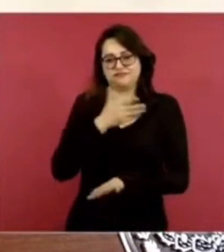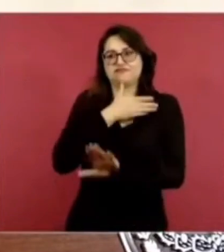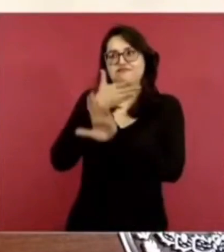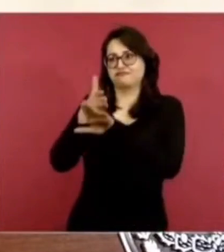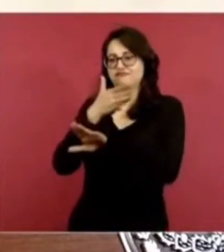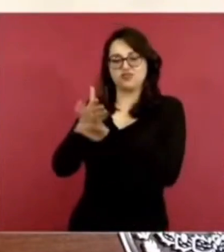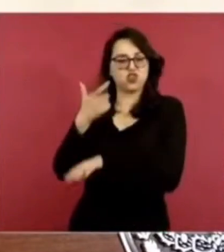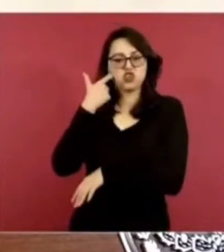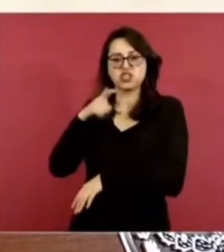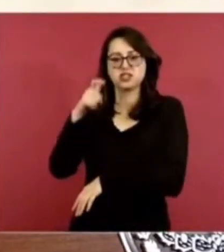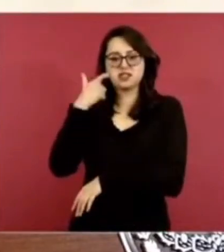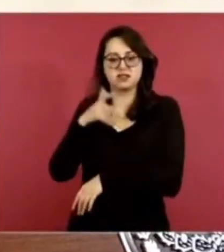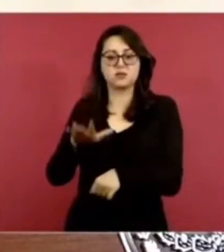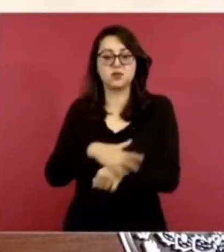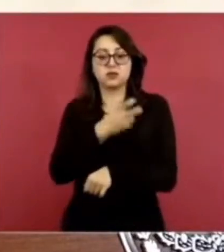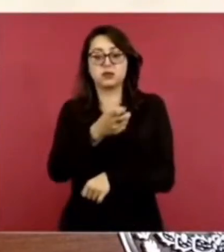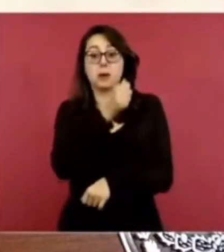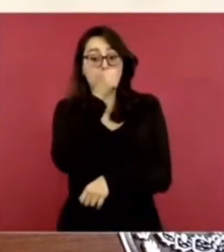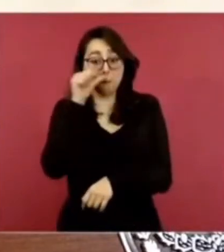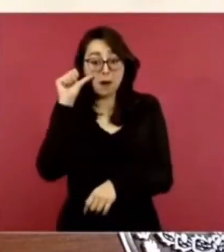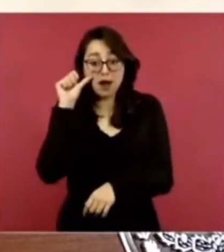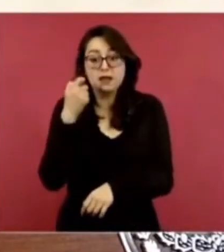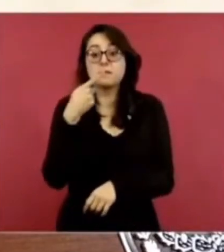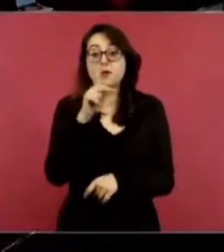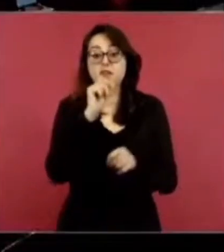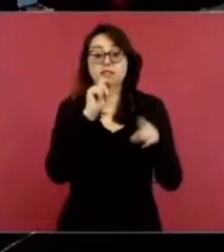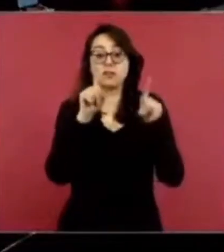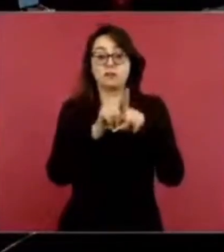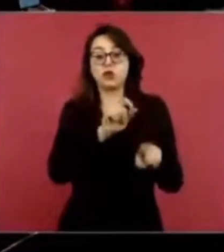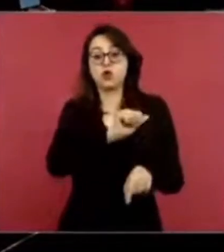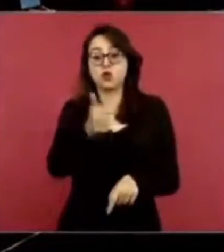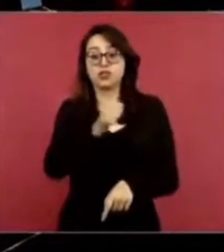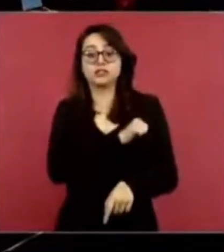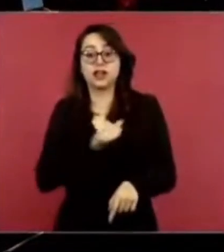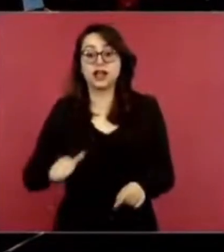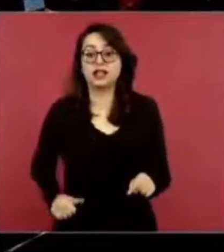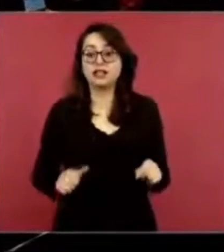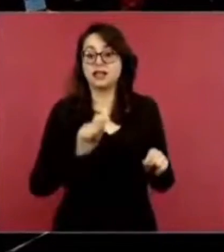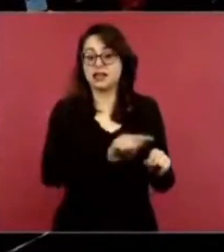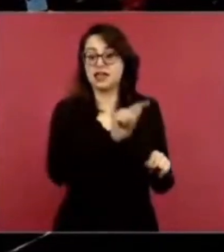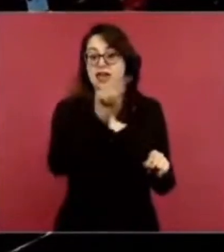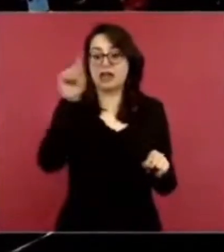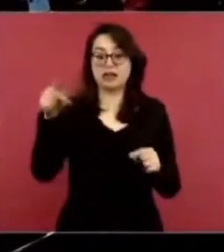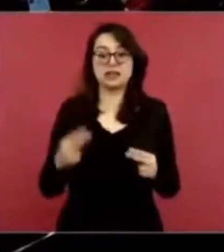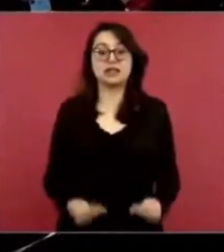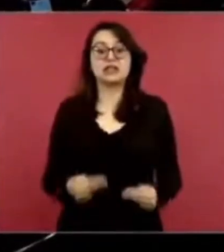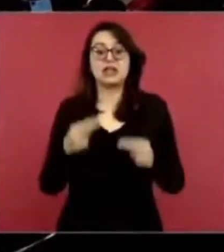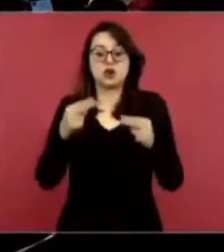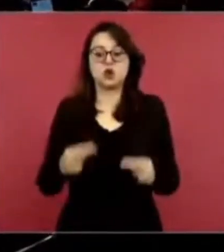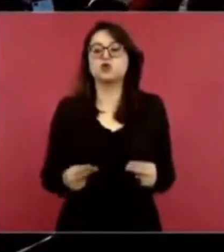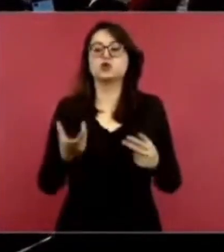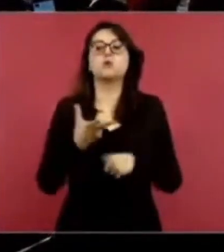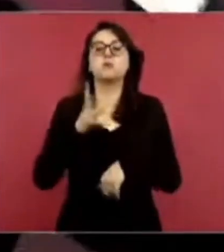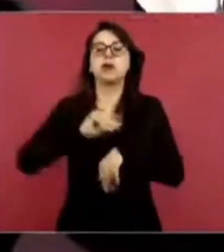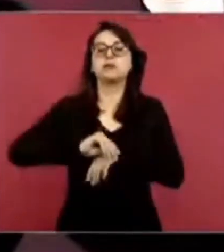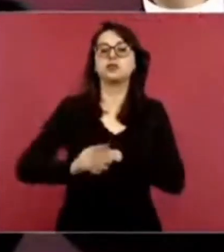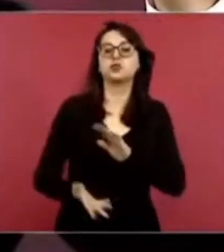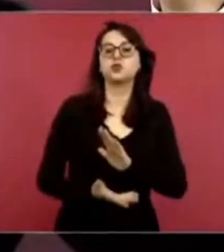sitios, en otras delegaciones o demarcaciones, donde daban permisos